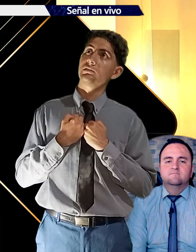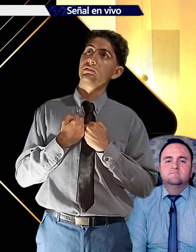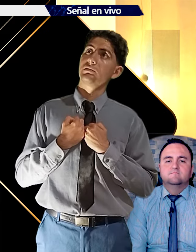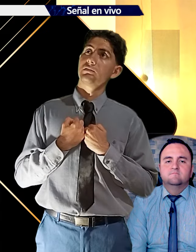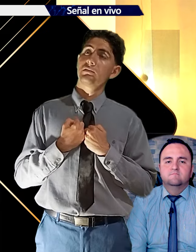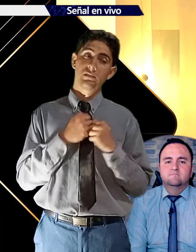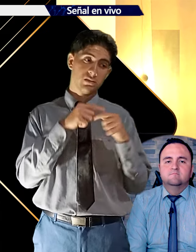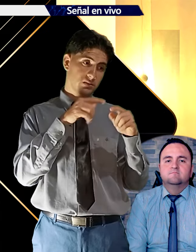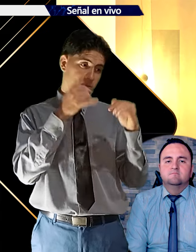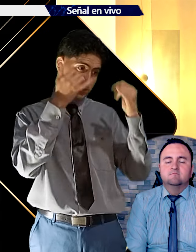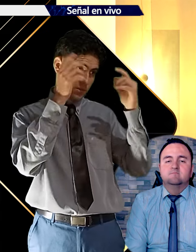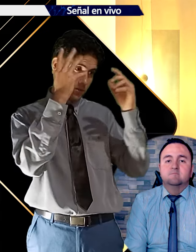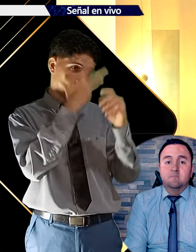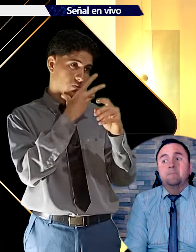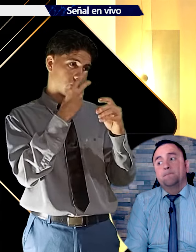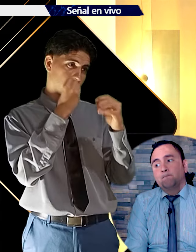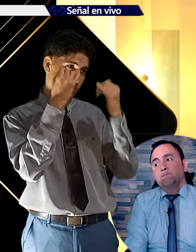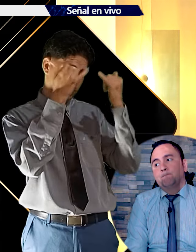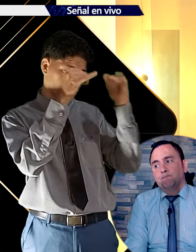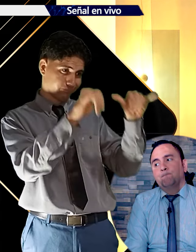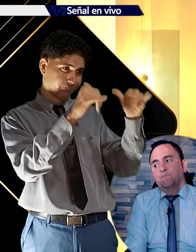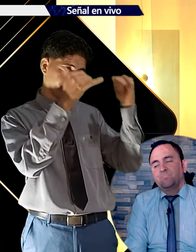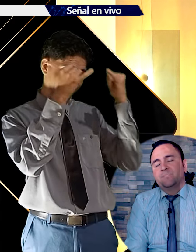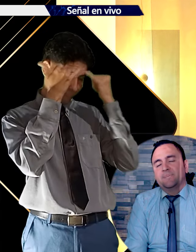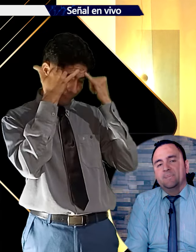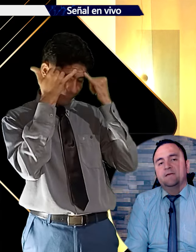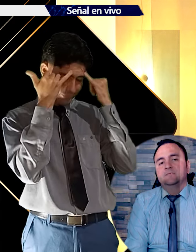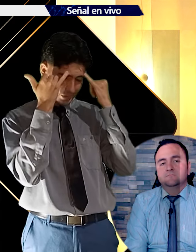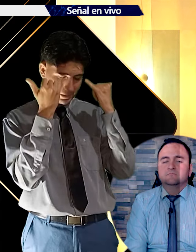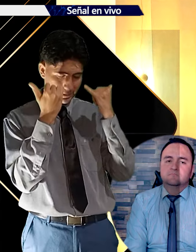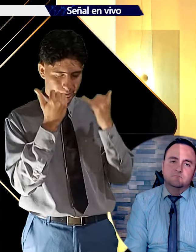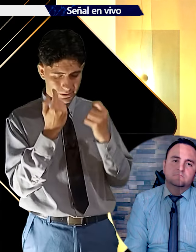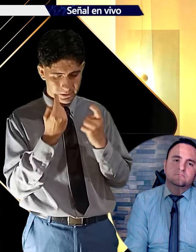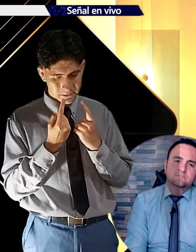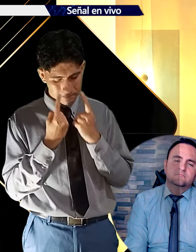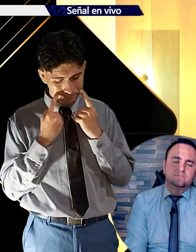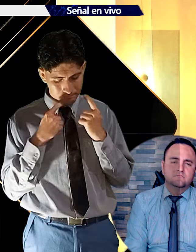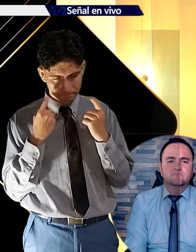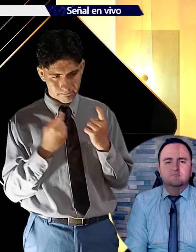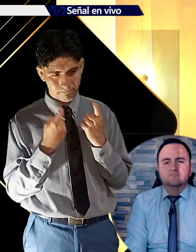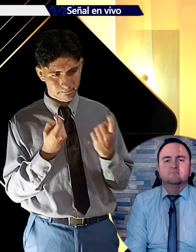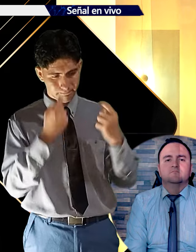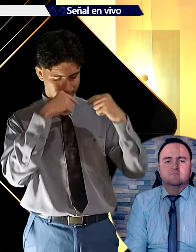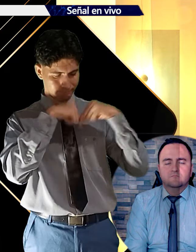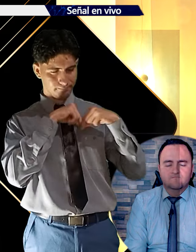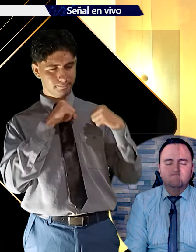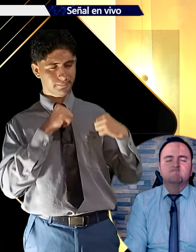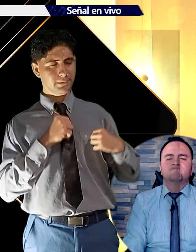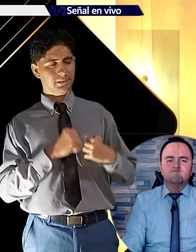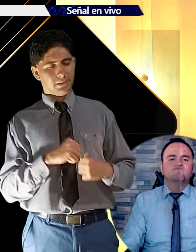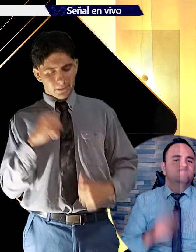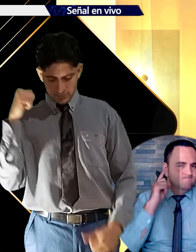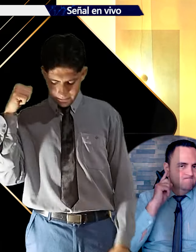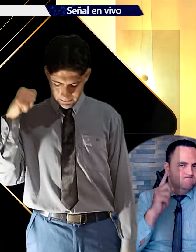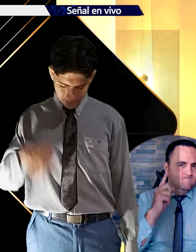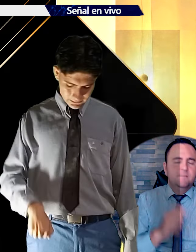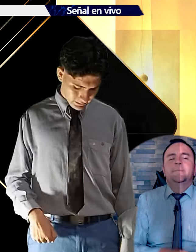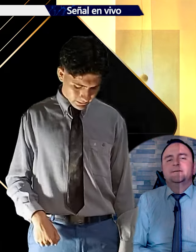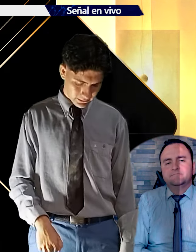derrota. El hombre que se dejó engañar por la belleza, y gracias a aquella mujer que lo